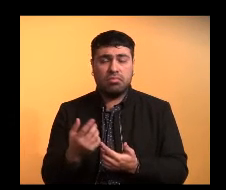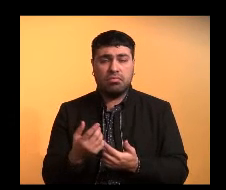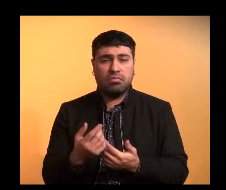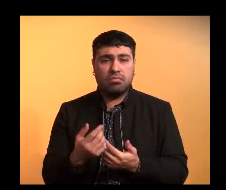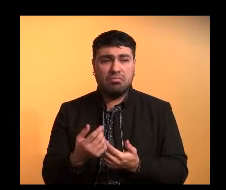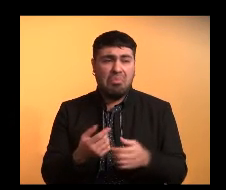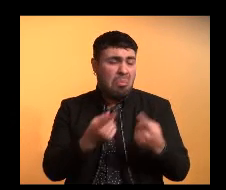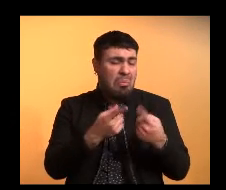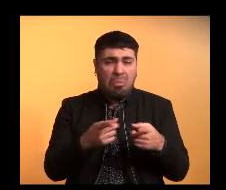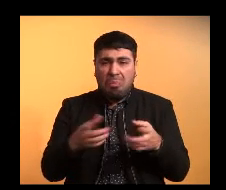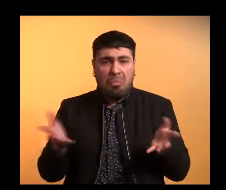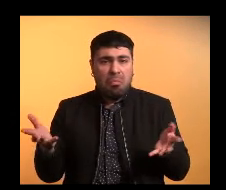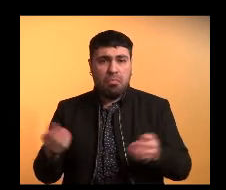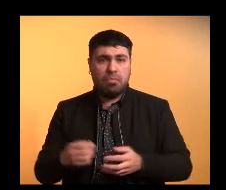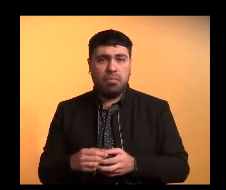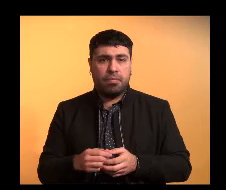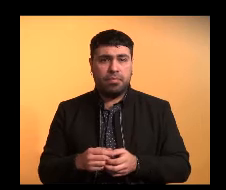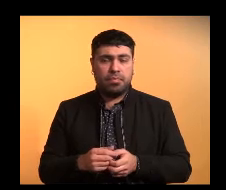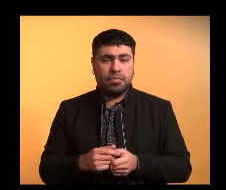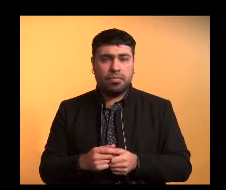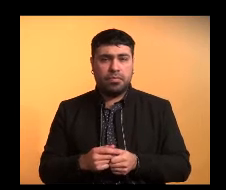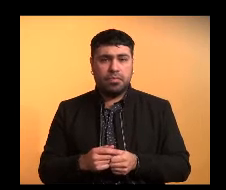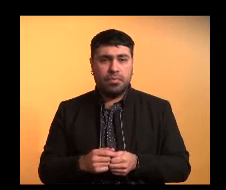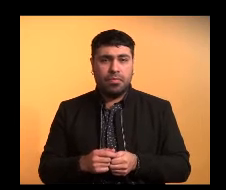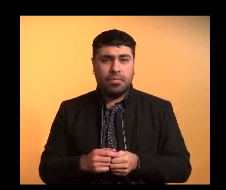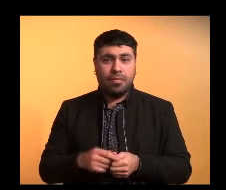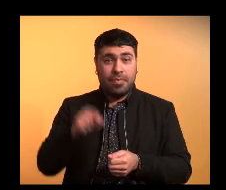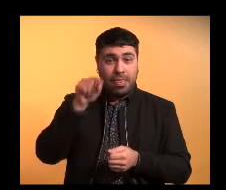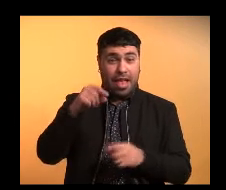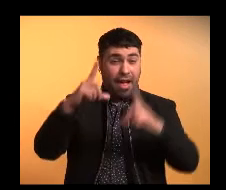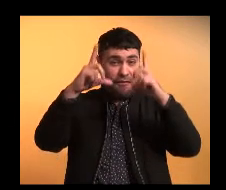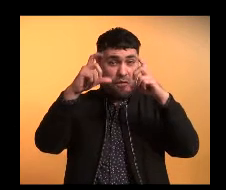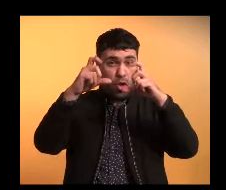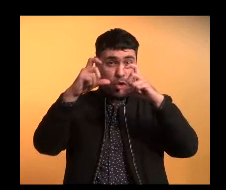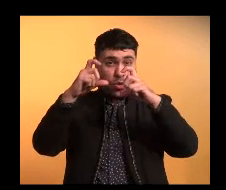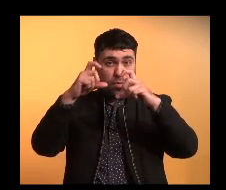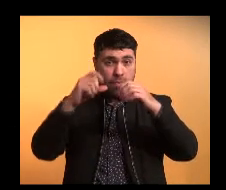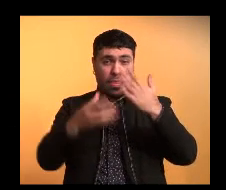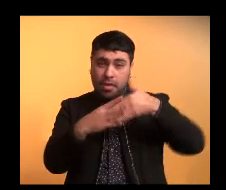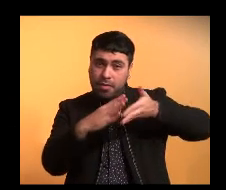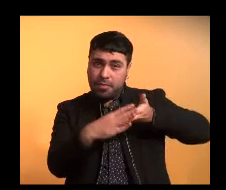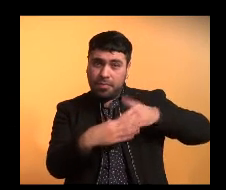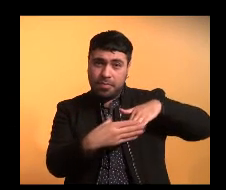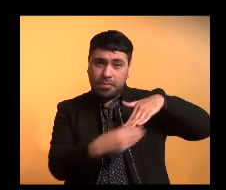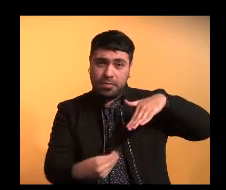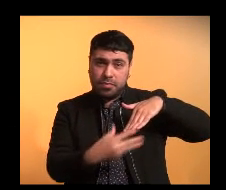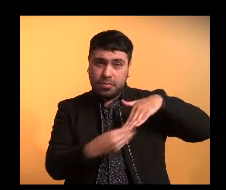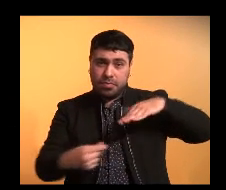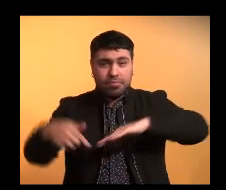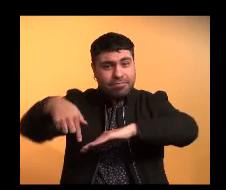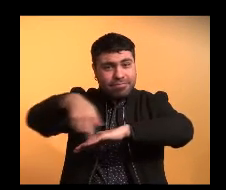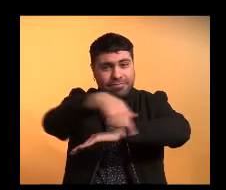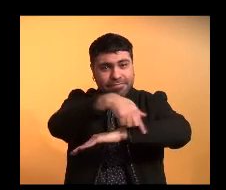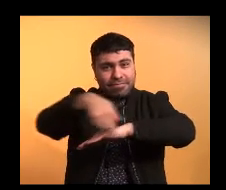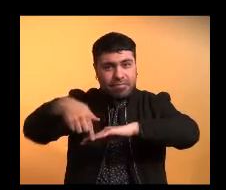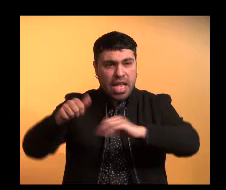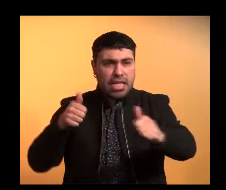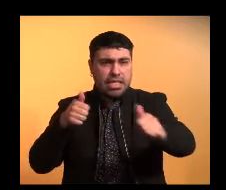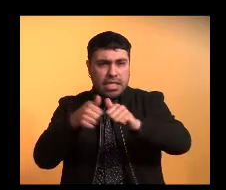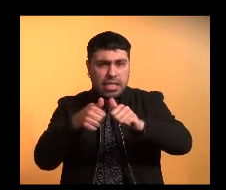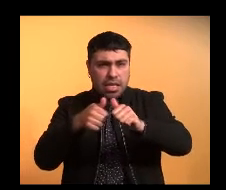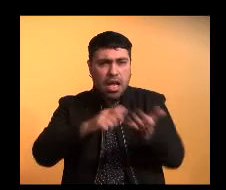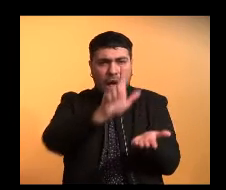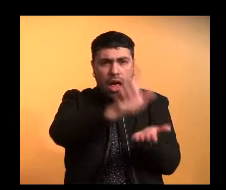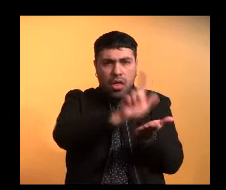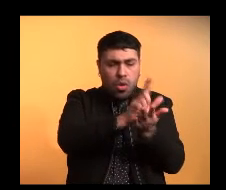Estas fotografías que yo les estoy mostrando están tomadas en la península antártica. Estas son zonas muy cercanas a la base de investigación que tiene